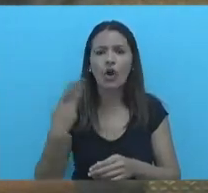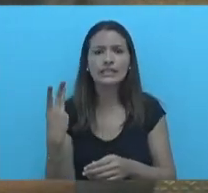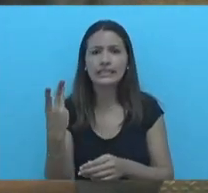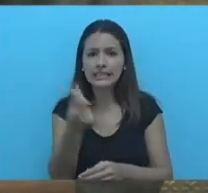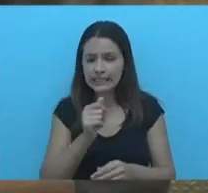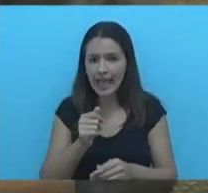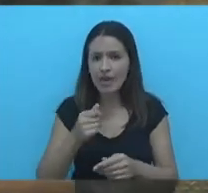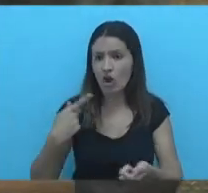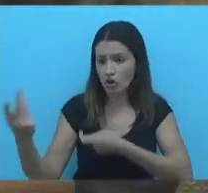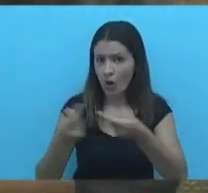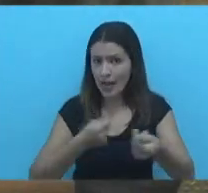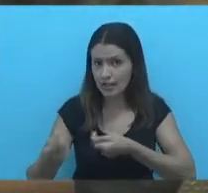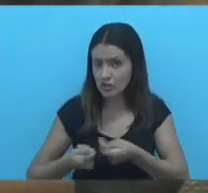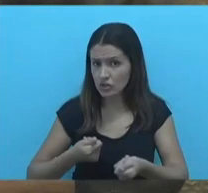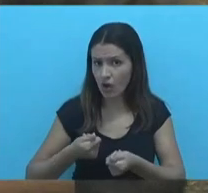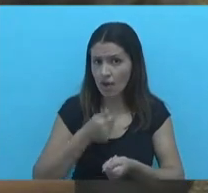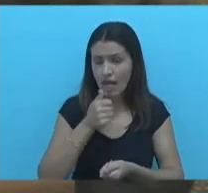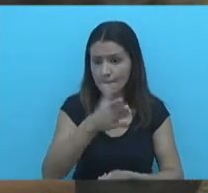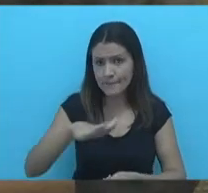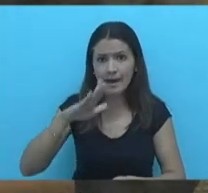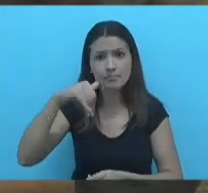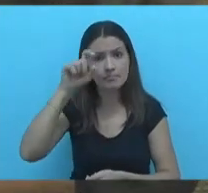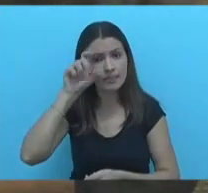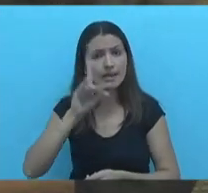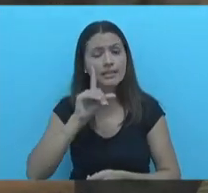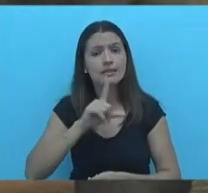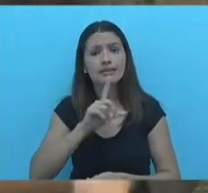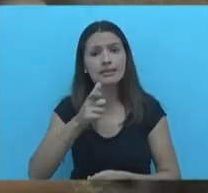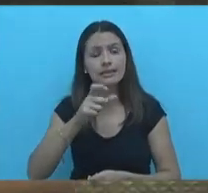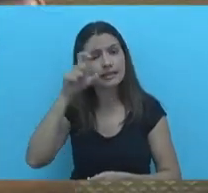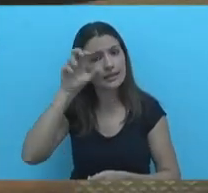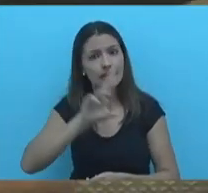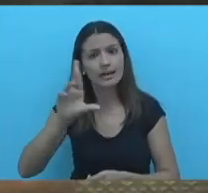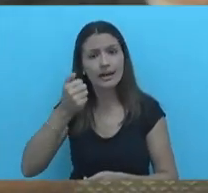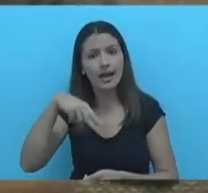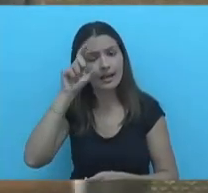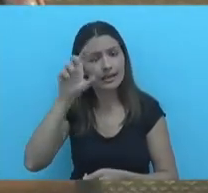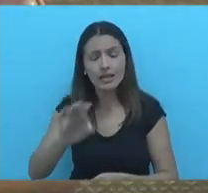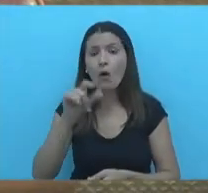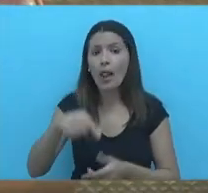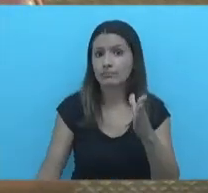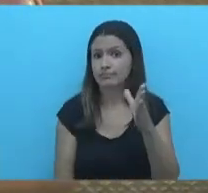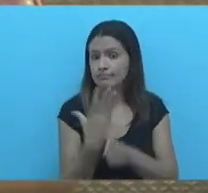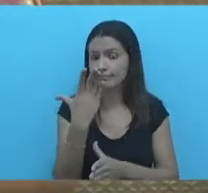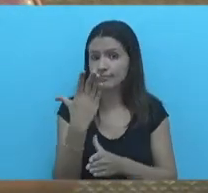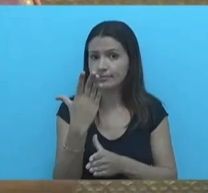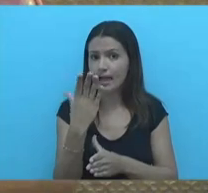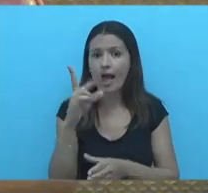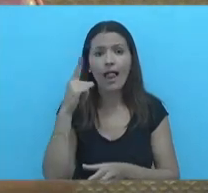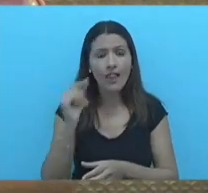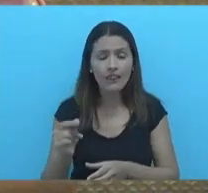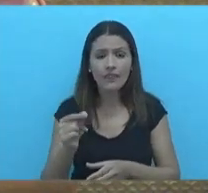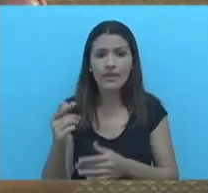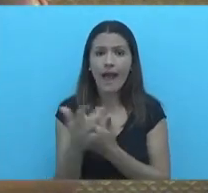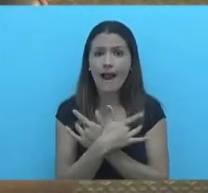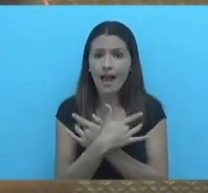generaba el comercio como consecuencia de la batalla, dijo, es el Día de la Virgen de Rosario.